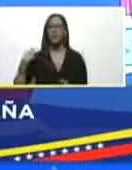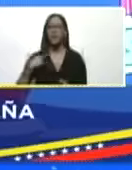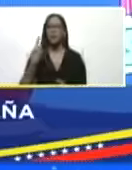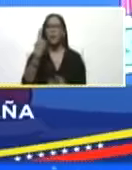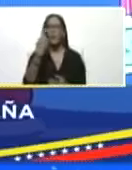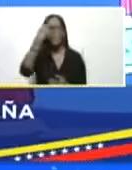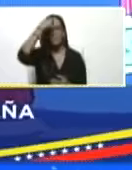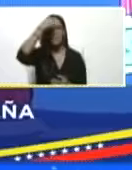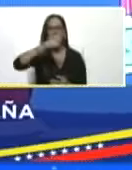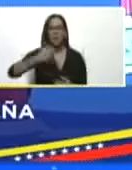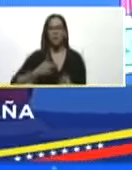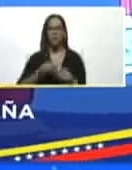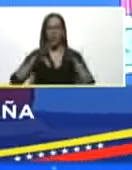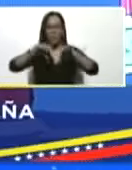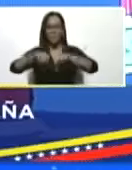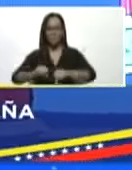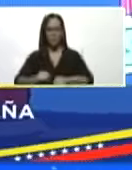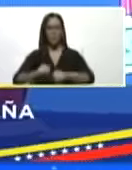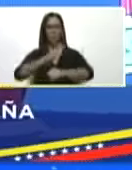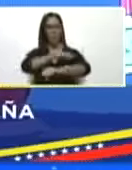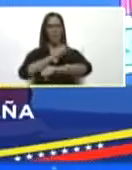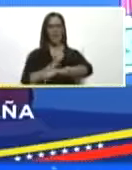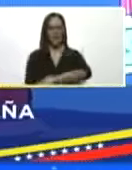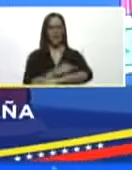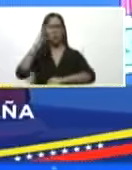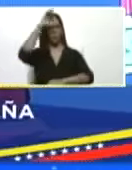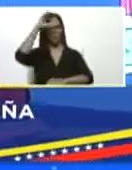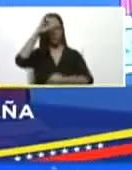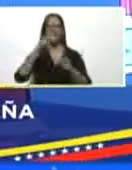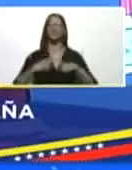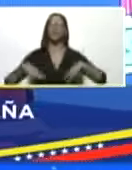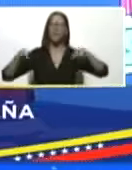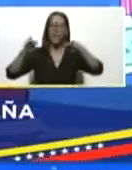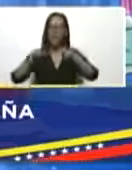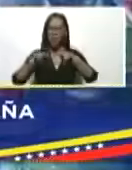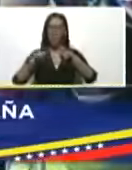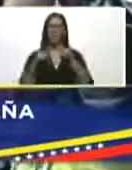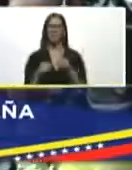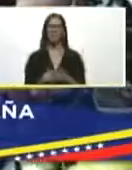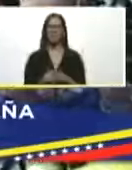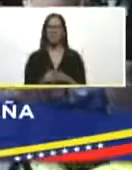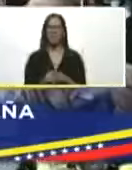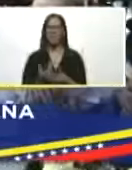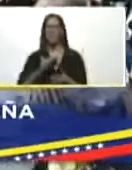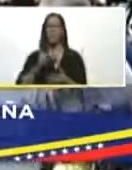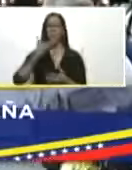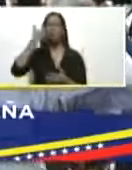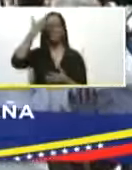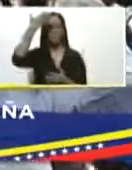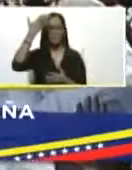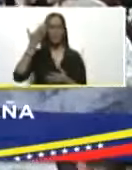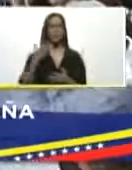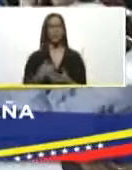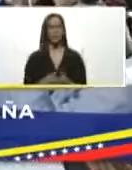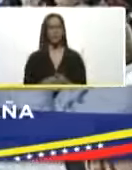pueblo empoderado, consciente, lleno de valores, lleno de espiritualidad,